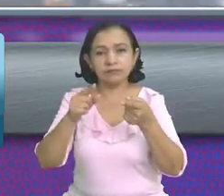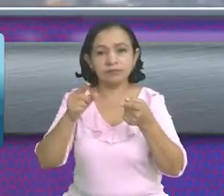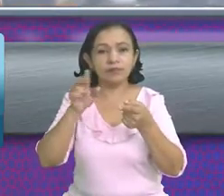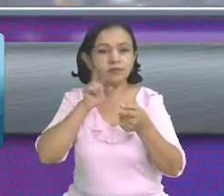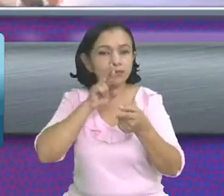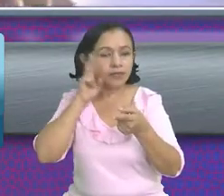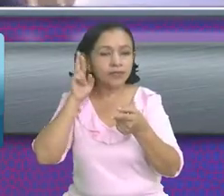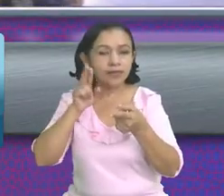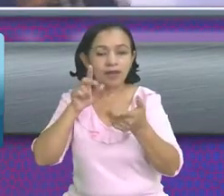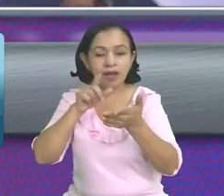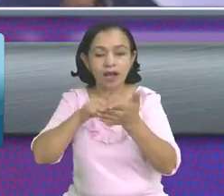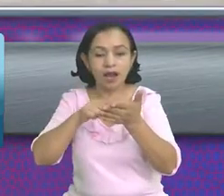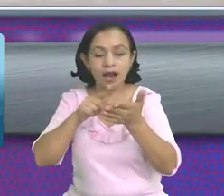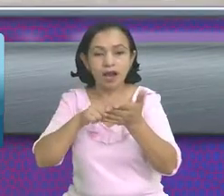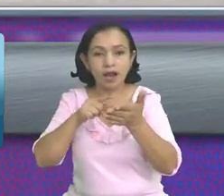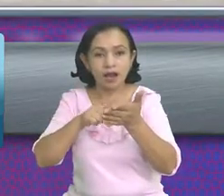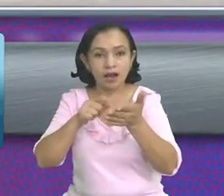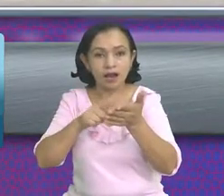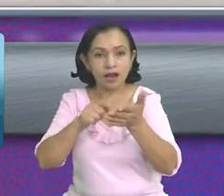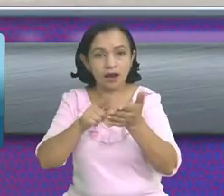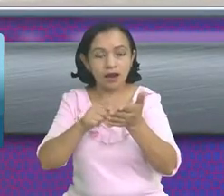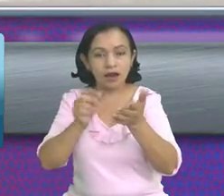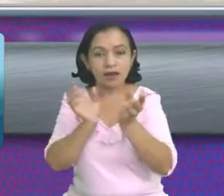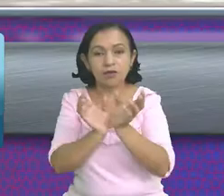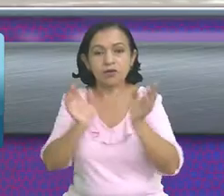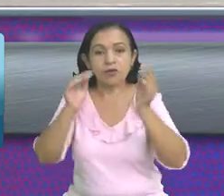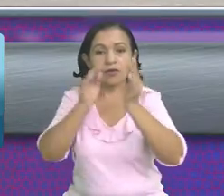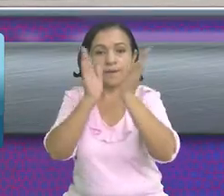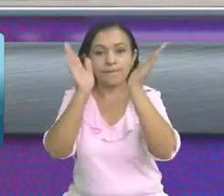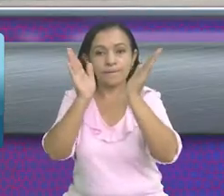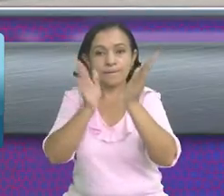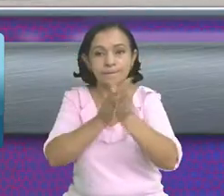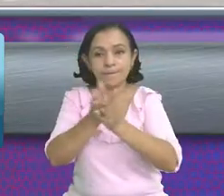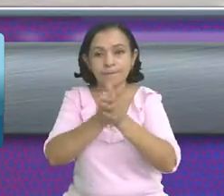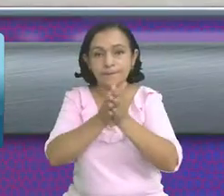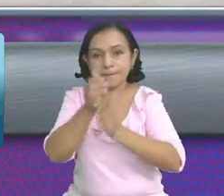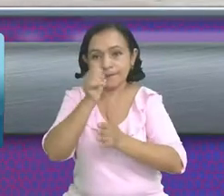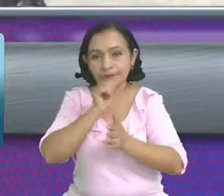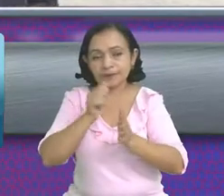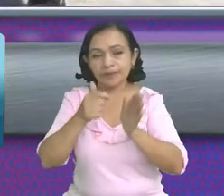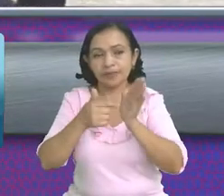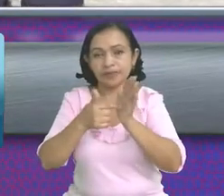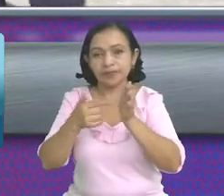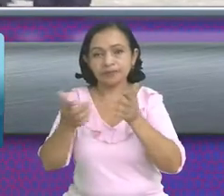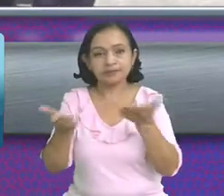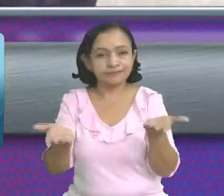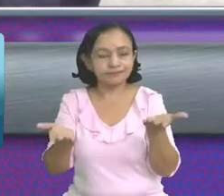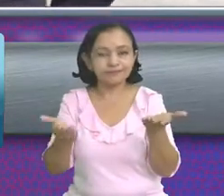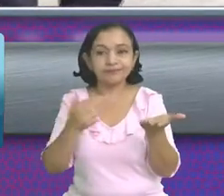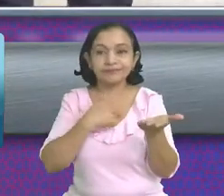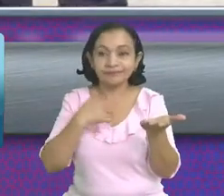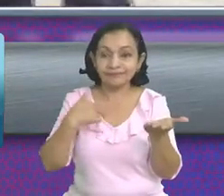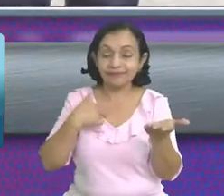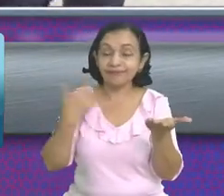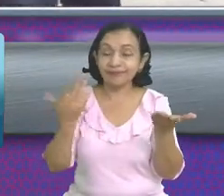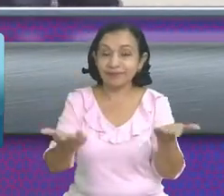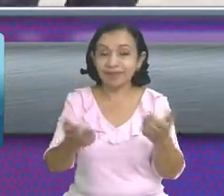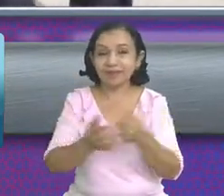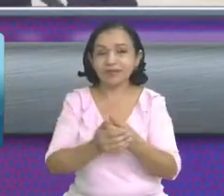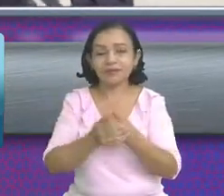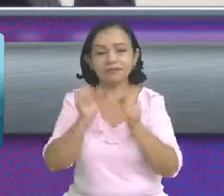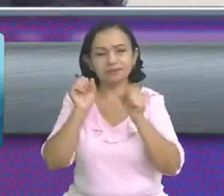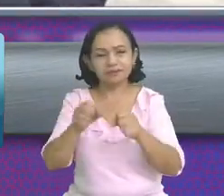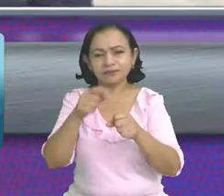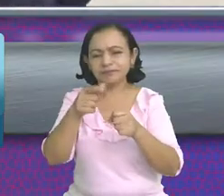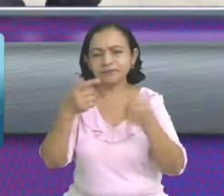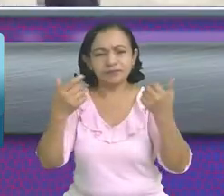Exacto. El arroz con piña, ¿usted lo recomienda para un paciente que tiene diabetes? Mire, por ejemplo, sin azúcar, obviamente. Entonces ahí el punto. Usted puede